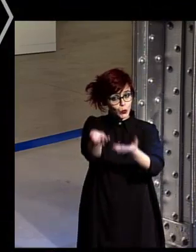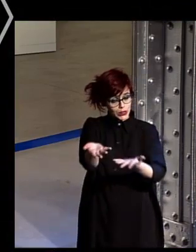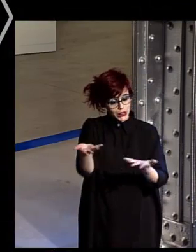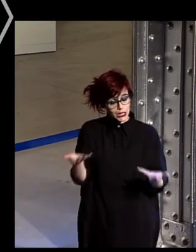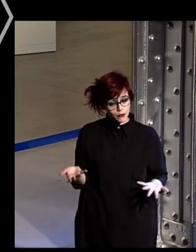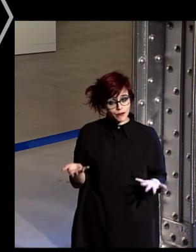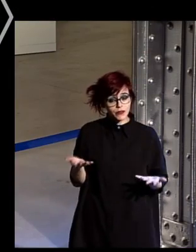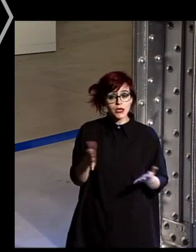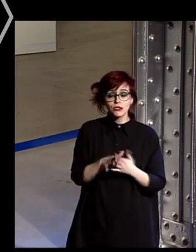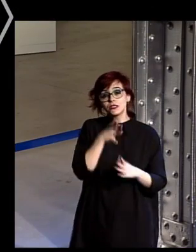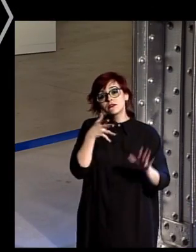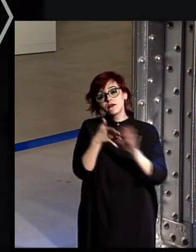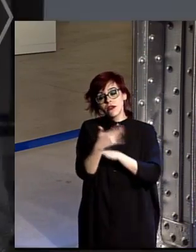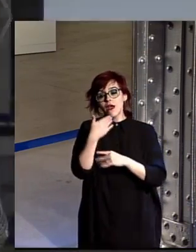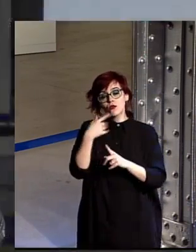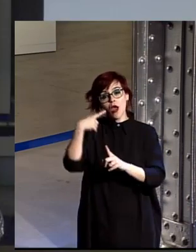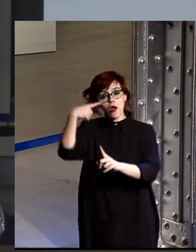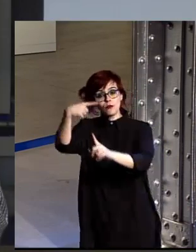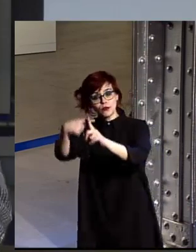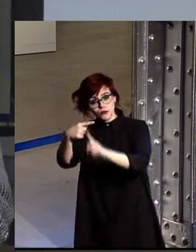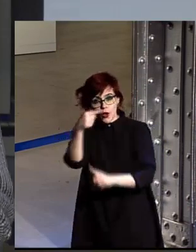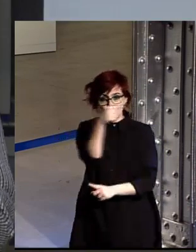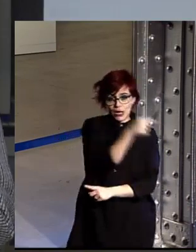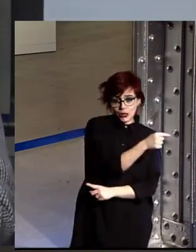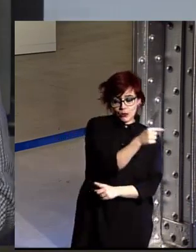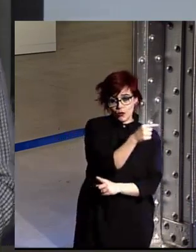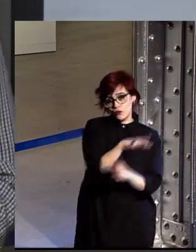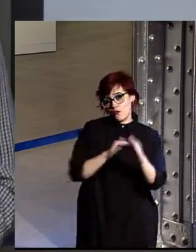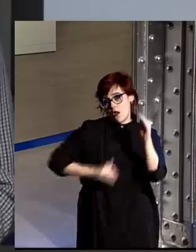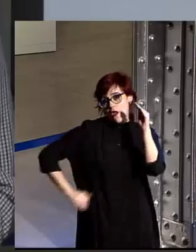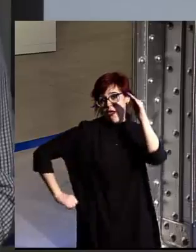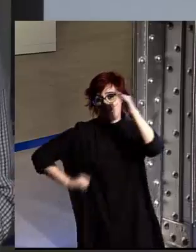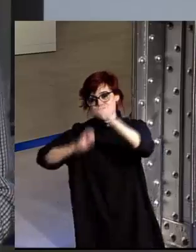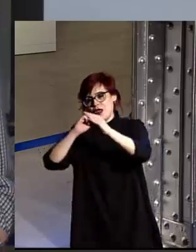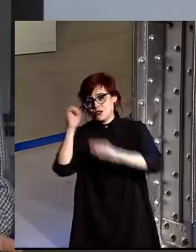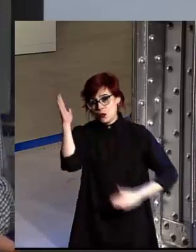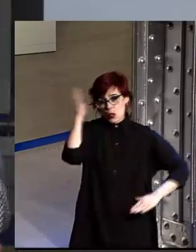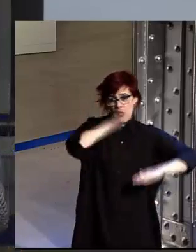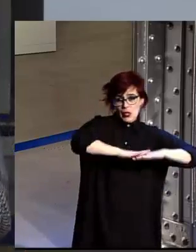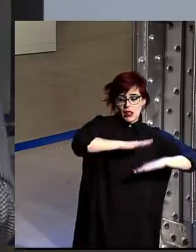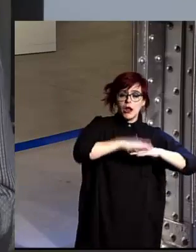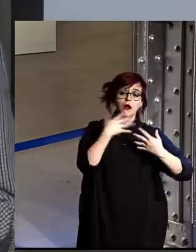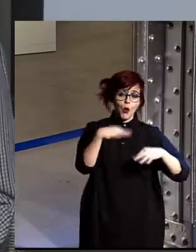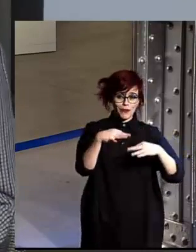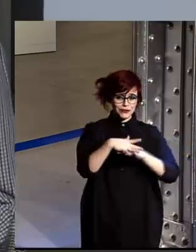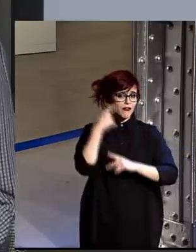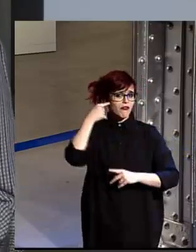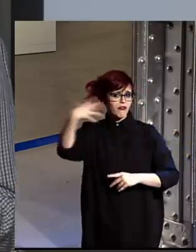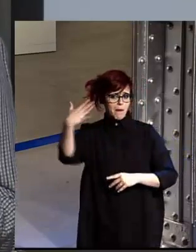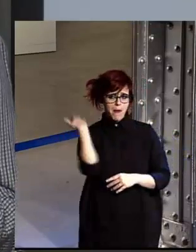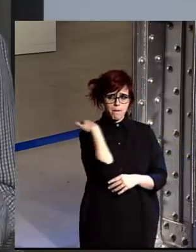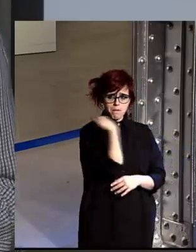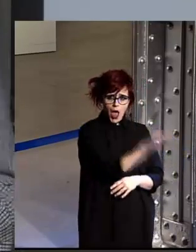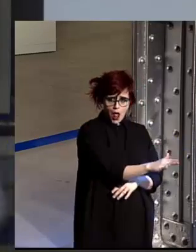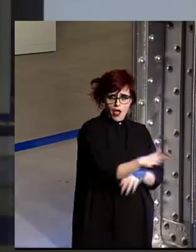simplemente. Hay un lado bueno y un lado malo, hay un Jekyll y un Hyde en los virus. Habitualmente oiréis más la parte mala de los virus, pero recordad siempre que hay una